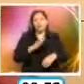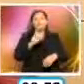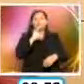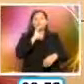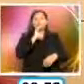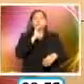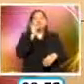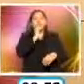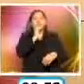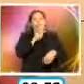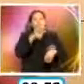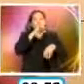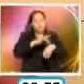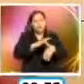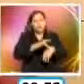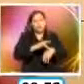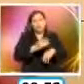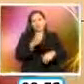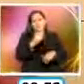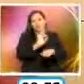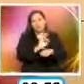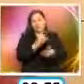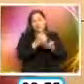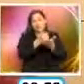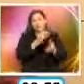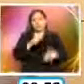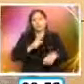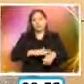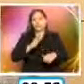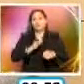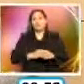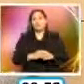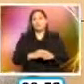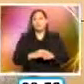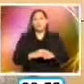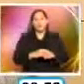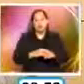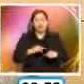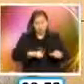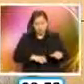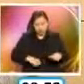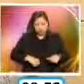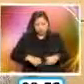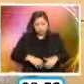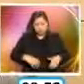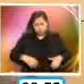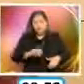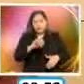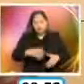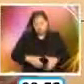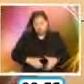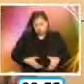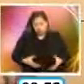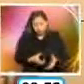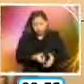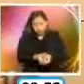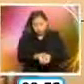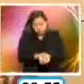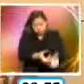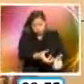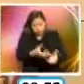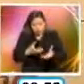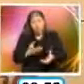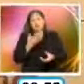siempre con la piel de su mamá, que son los beneficios, ¿no? Entonces, es bueno tener una cesárea, claro, salva muchas vidas, es excelente tener un parto